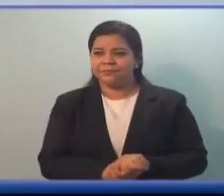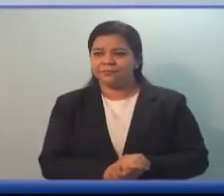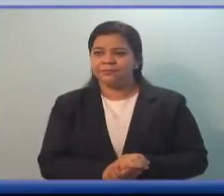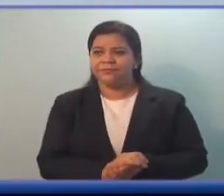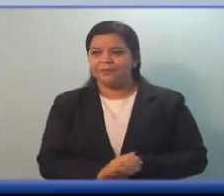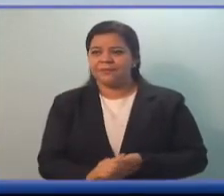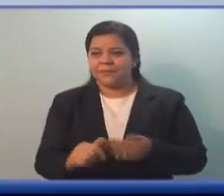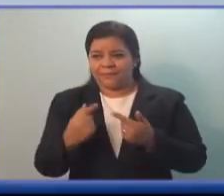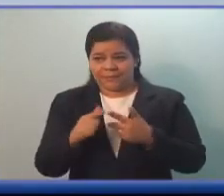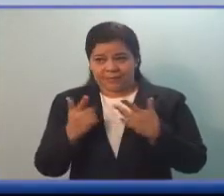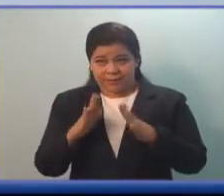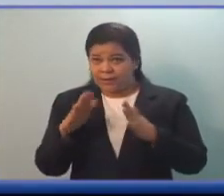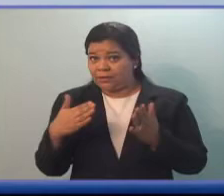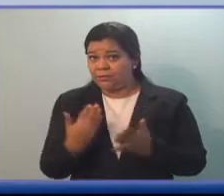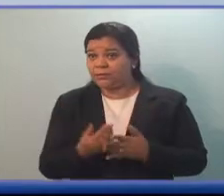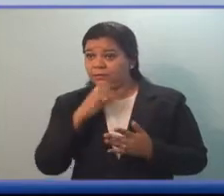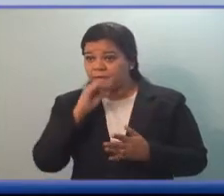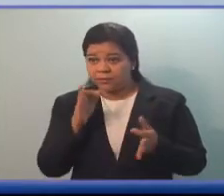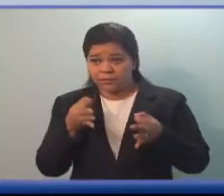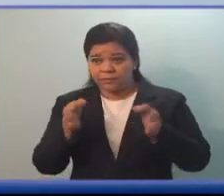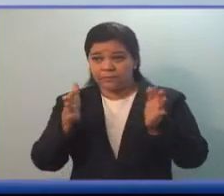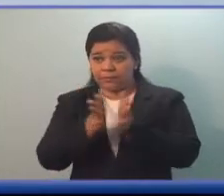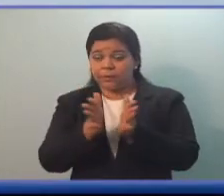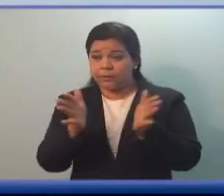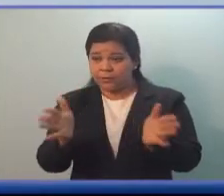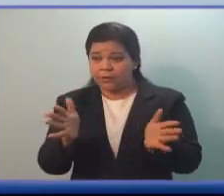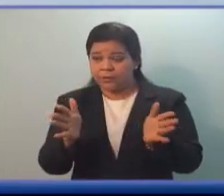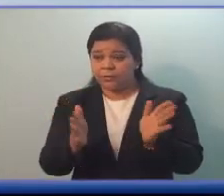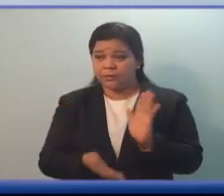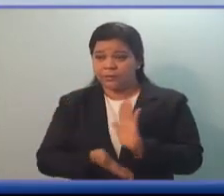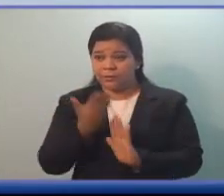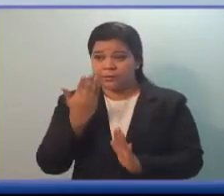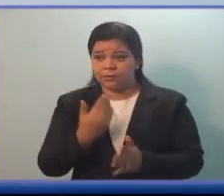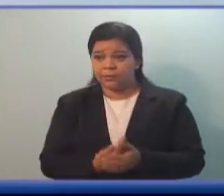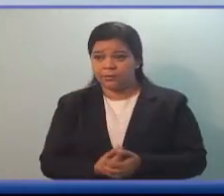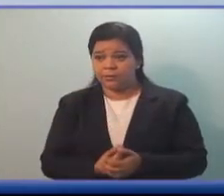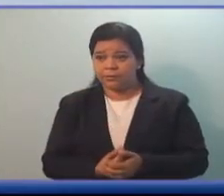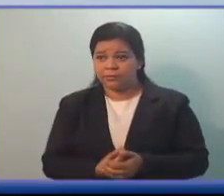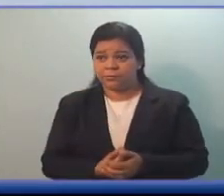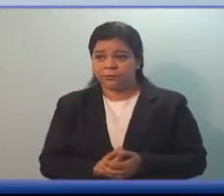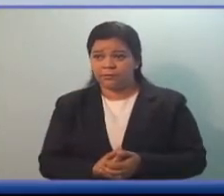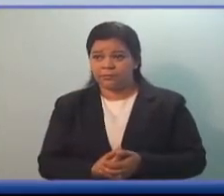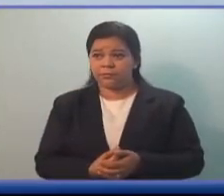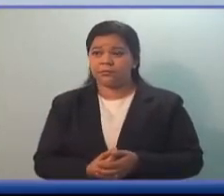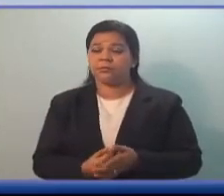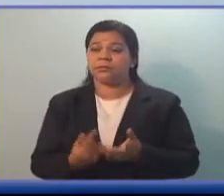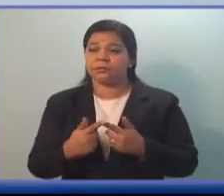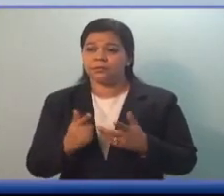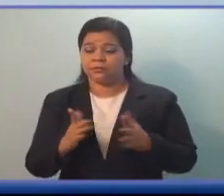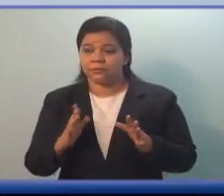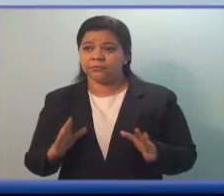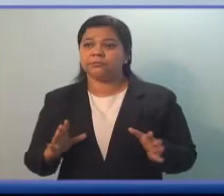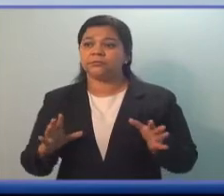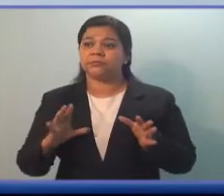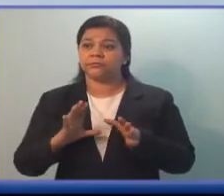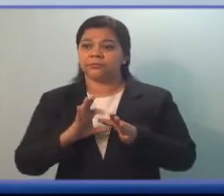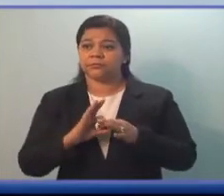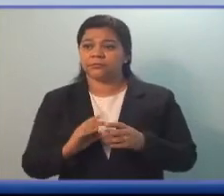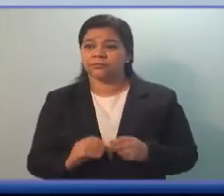línea yo puedo, así en términos generales, hablar sobre la primera pregunta. Pasaría a la